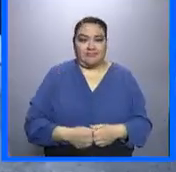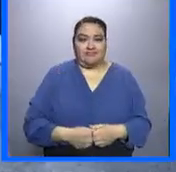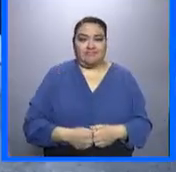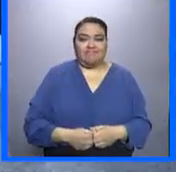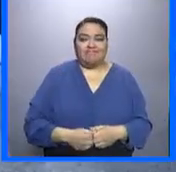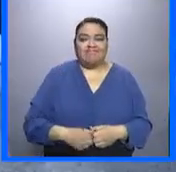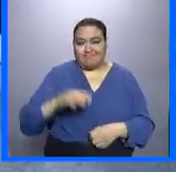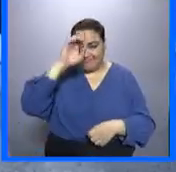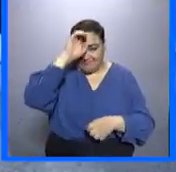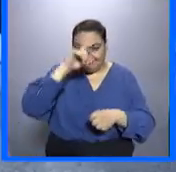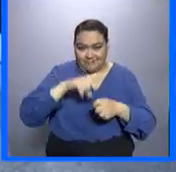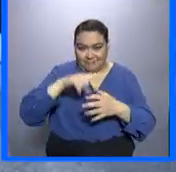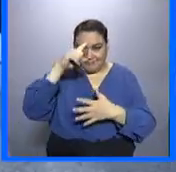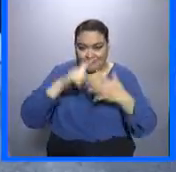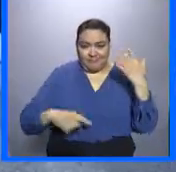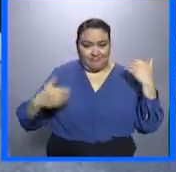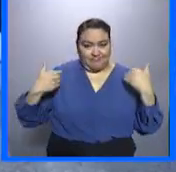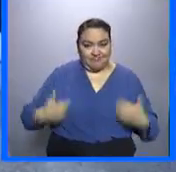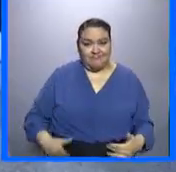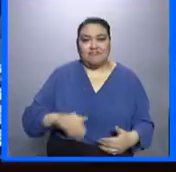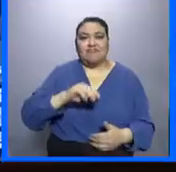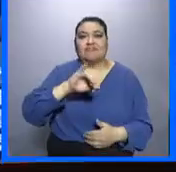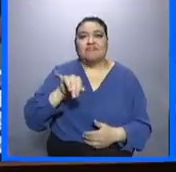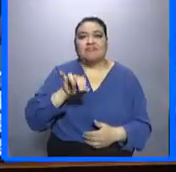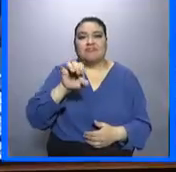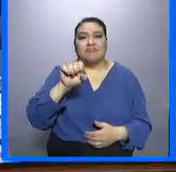Para Plural TV, Jesús Daza.